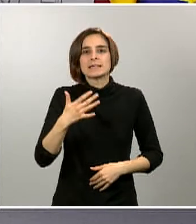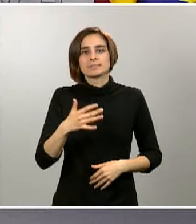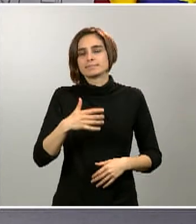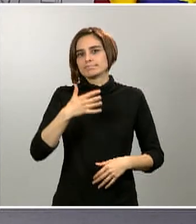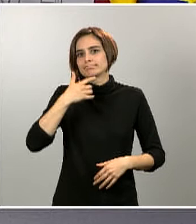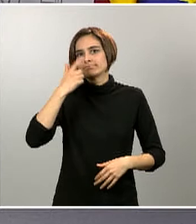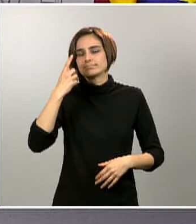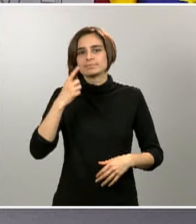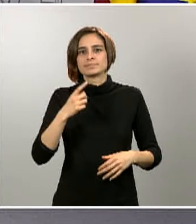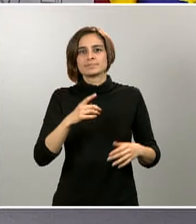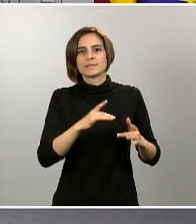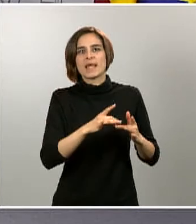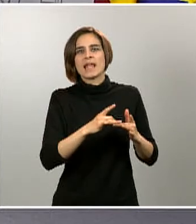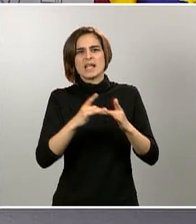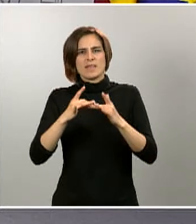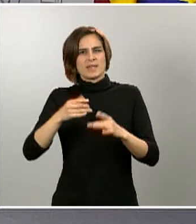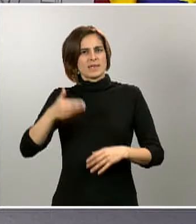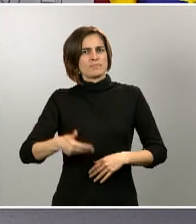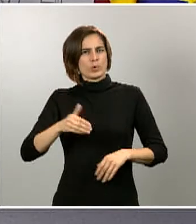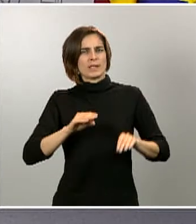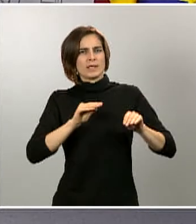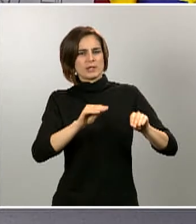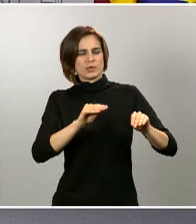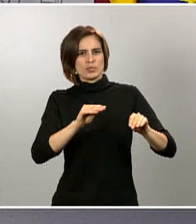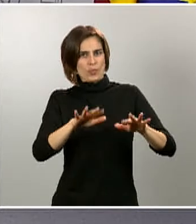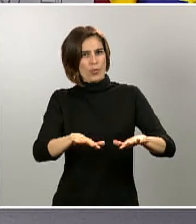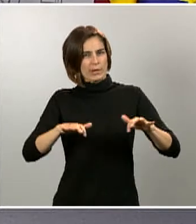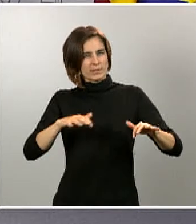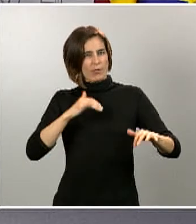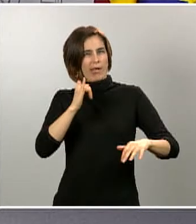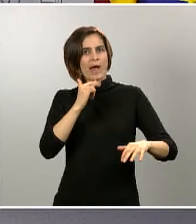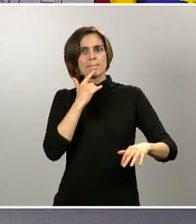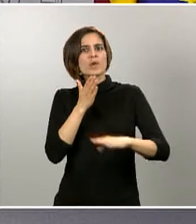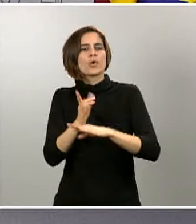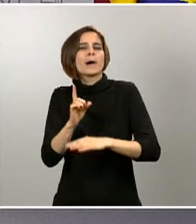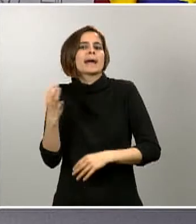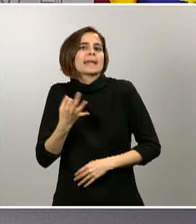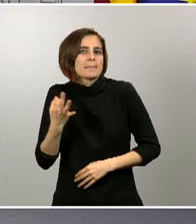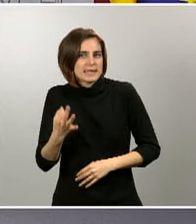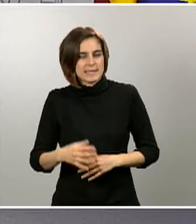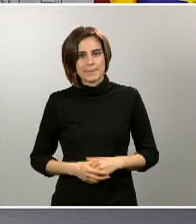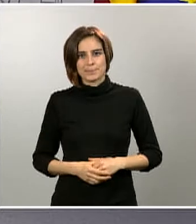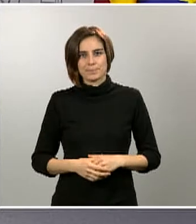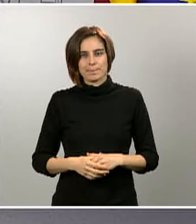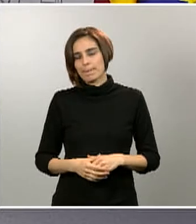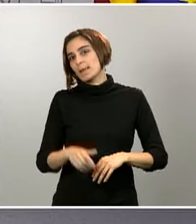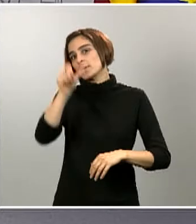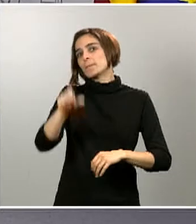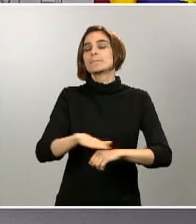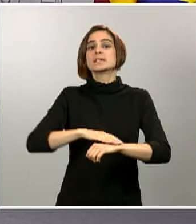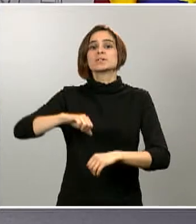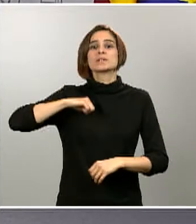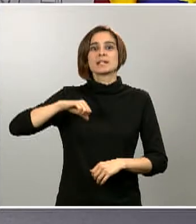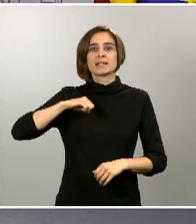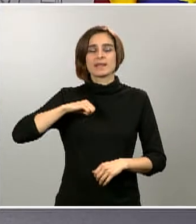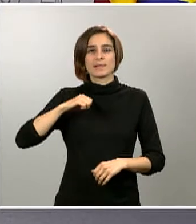según la representación que tienen en el Congreso. Y sobre al ministro Illa, sobre la última cuestión que le ha hecho el compañero sobre los menores